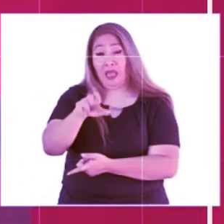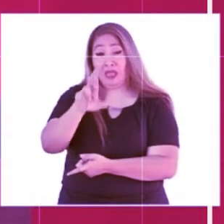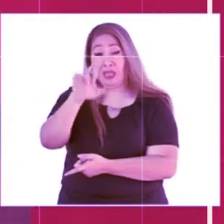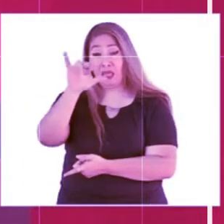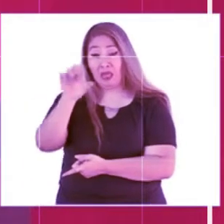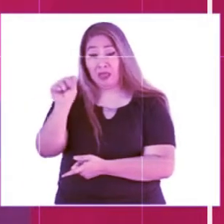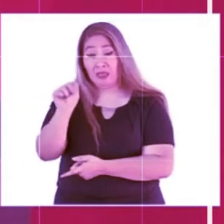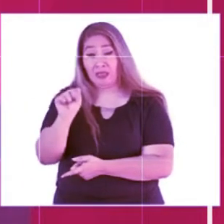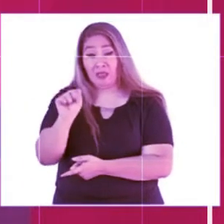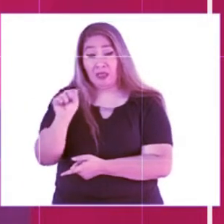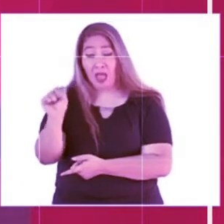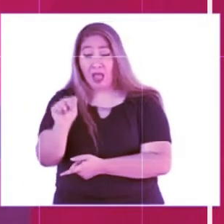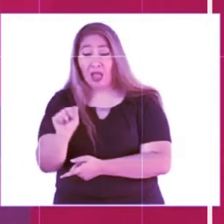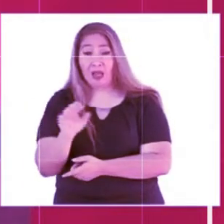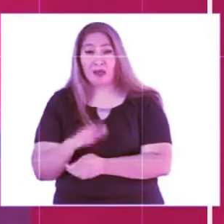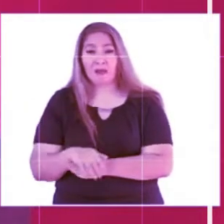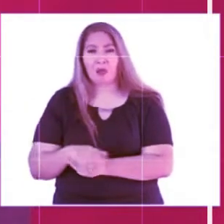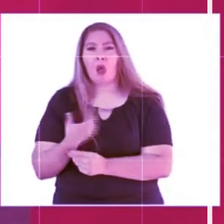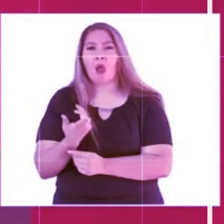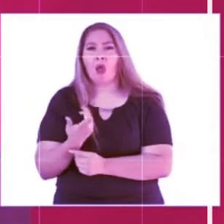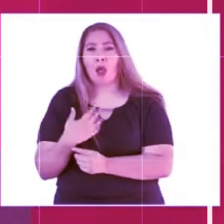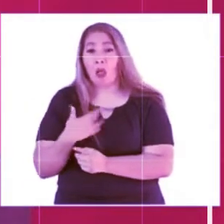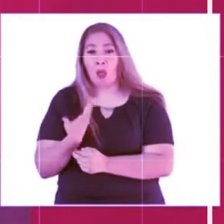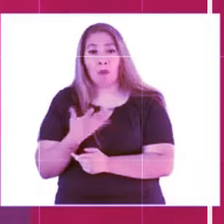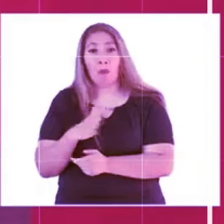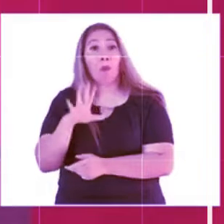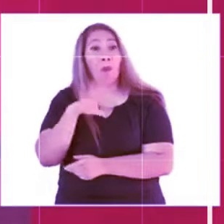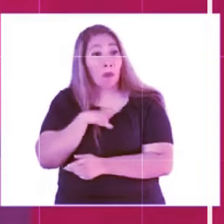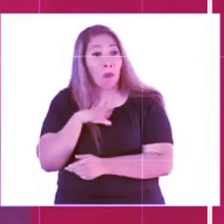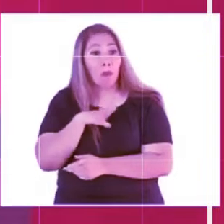Allí hasta existe un panteón chino.